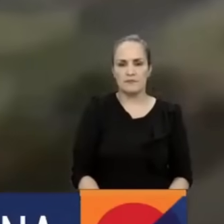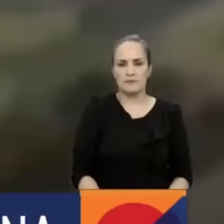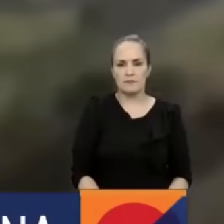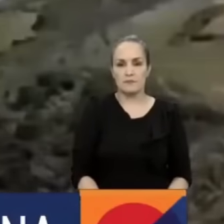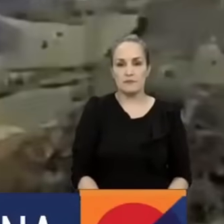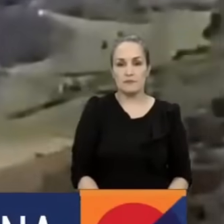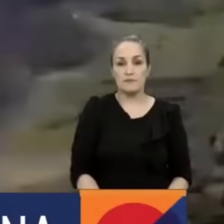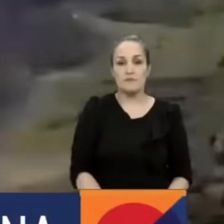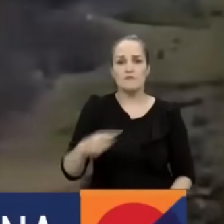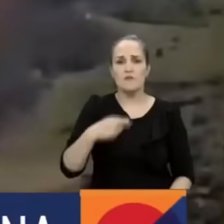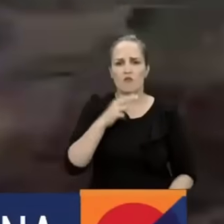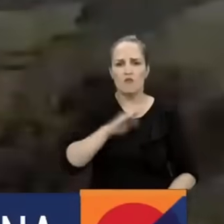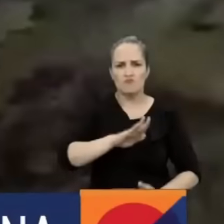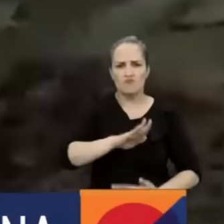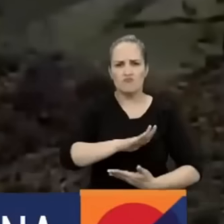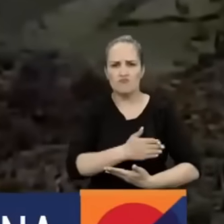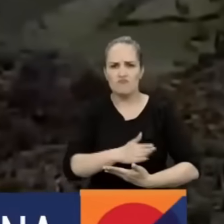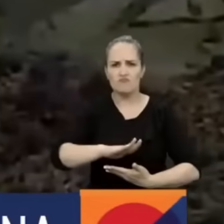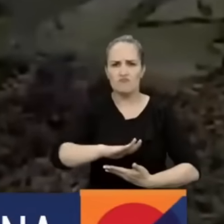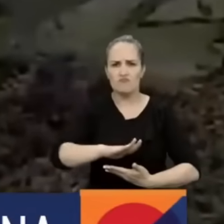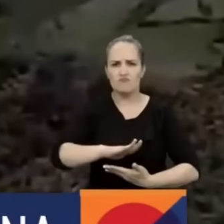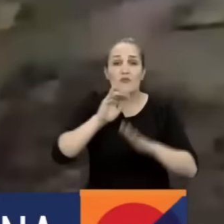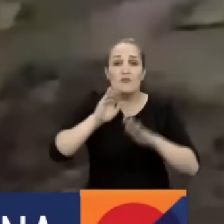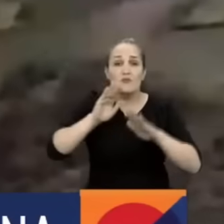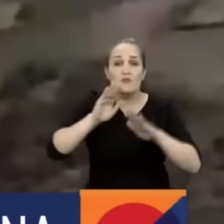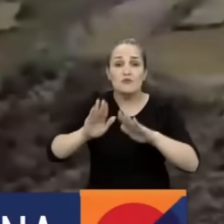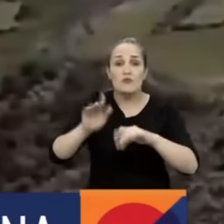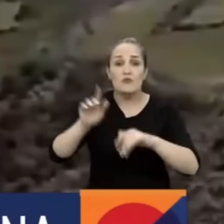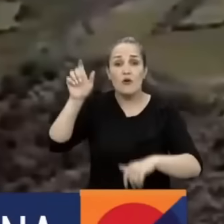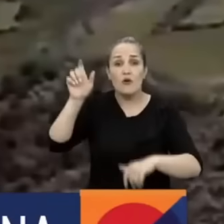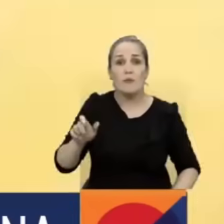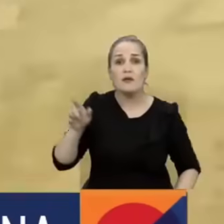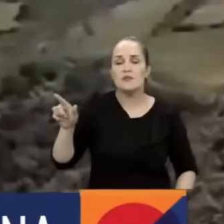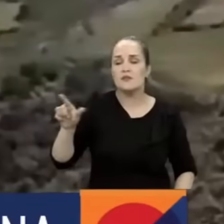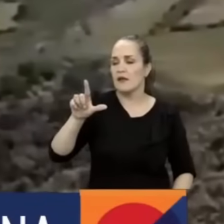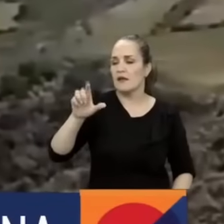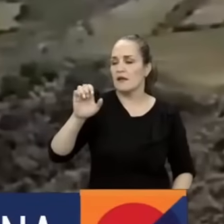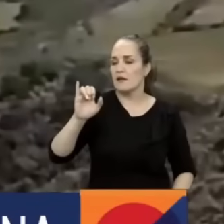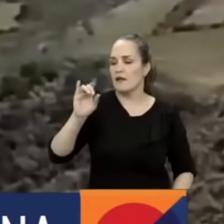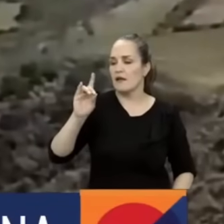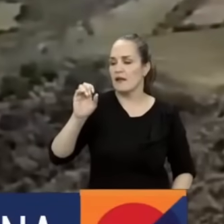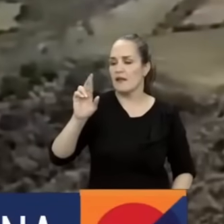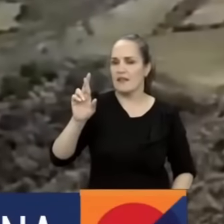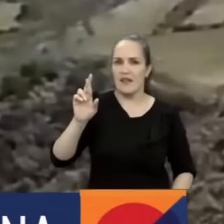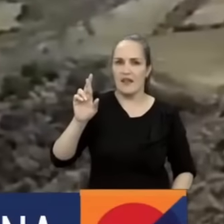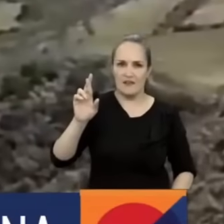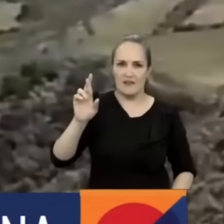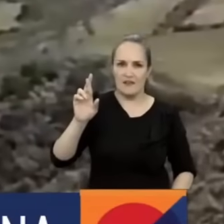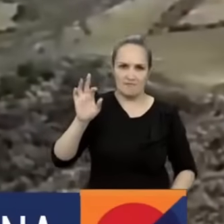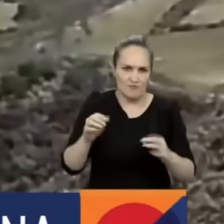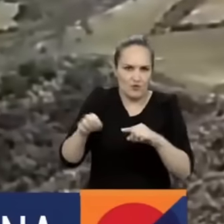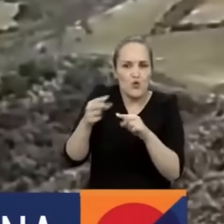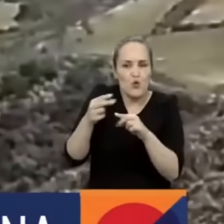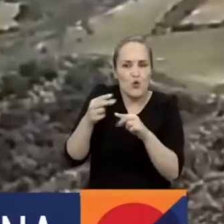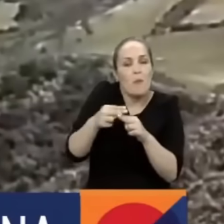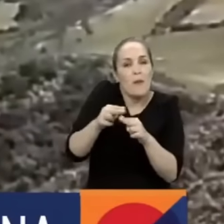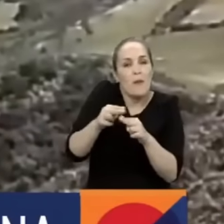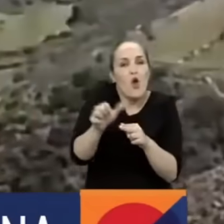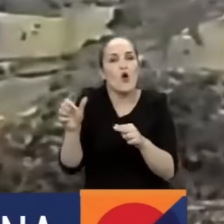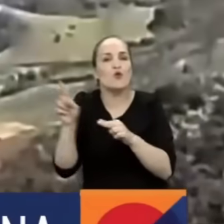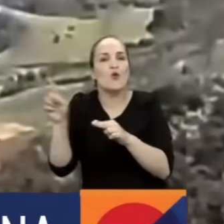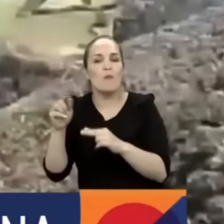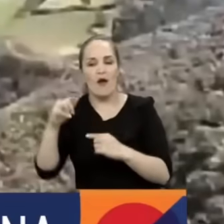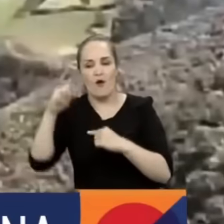Con fraseos rítmicos en Muruymuna, Leider Sánchez, o Cací Yarucú, como es su nombre en lengua materna, transmite a través de